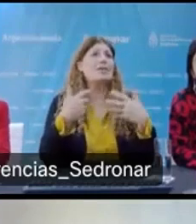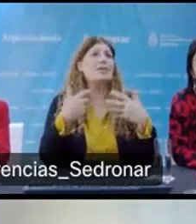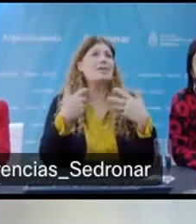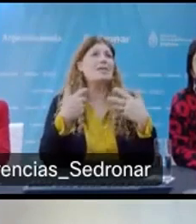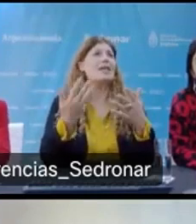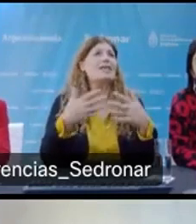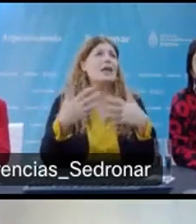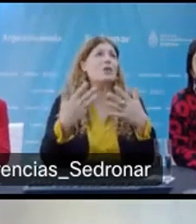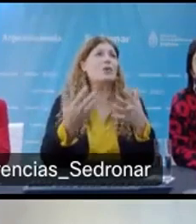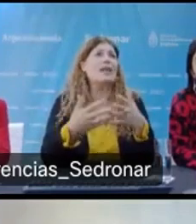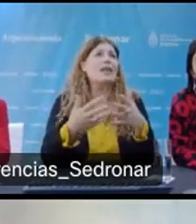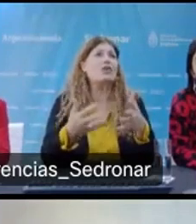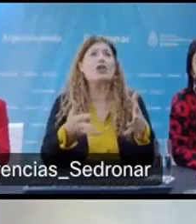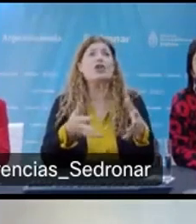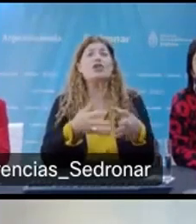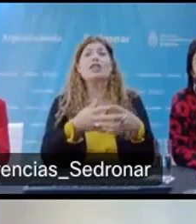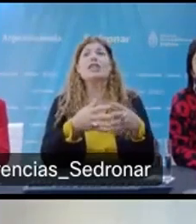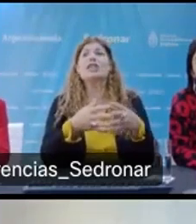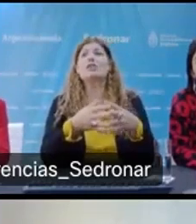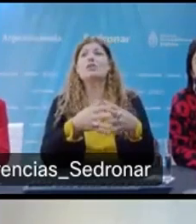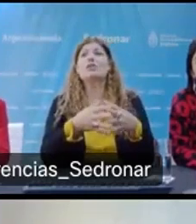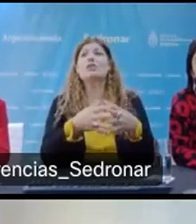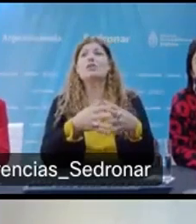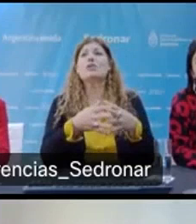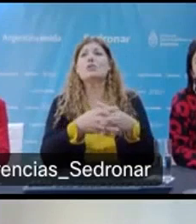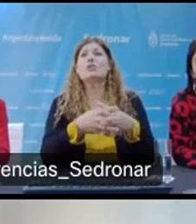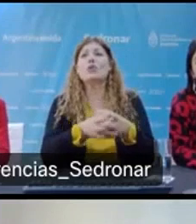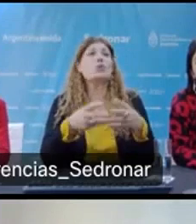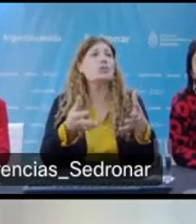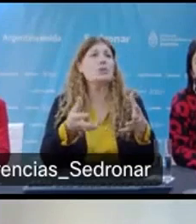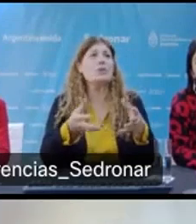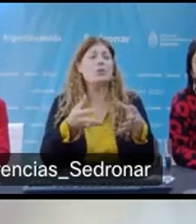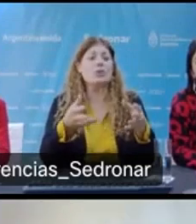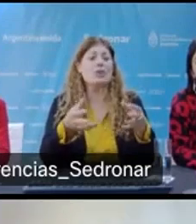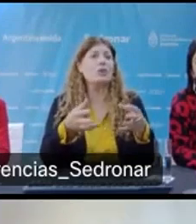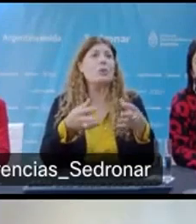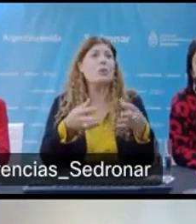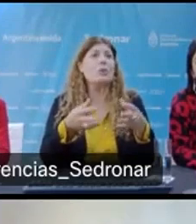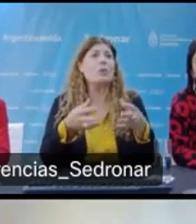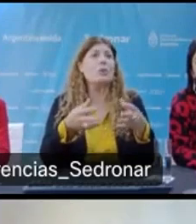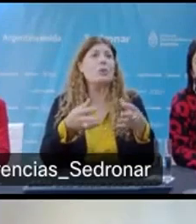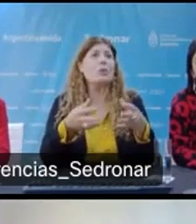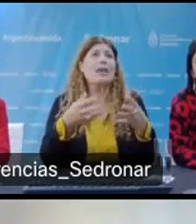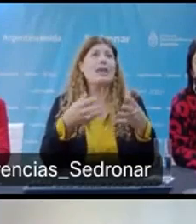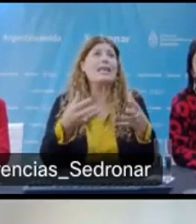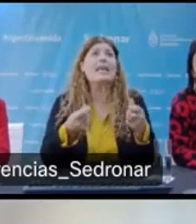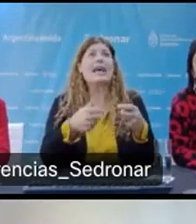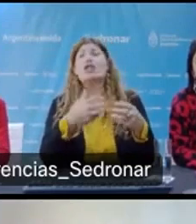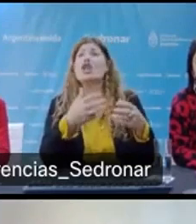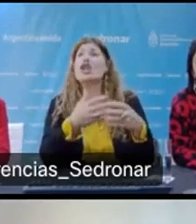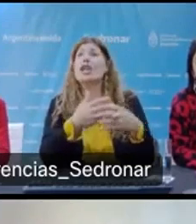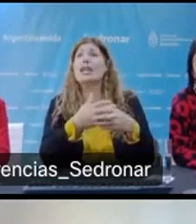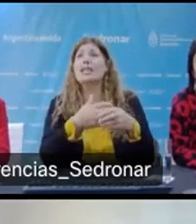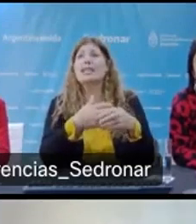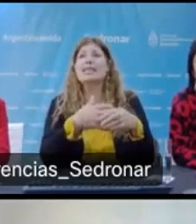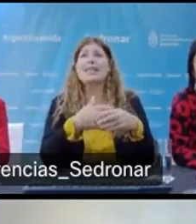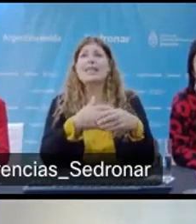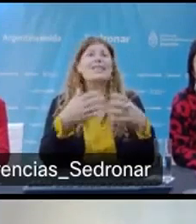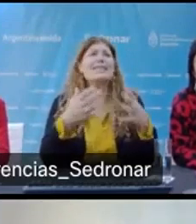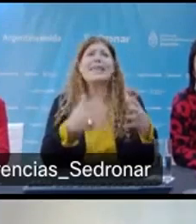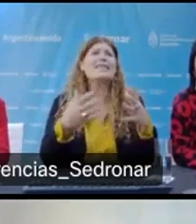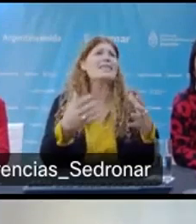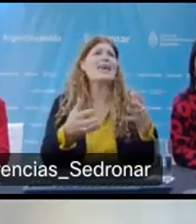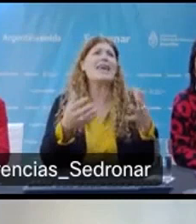su accesibilidad al sistema de salud, a derechos todos, su construcción de subjetividad, las